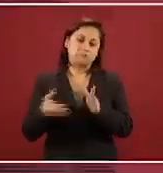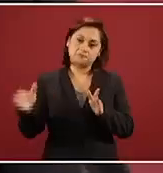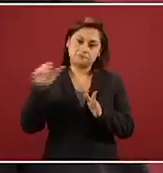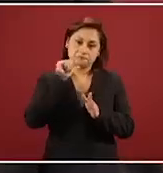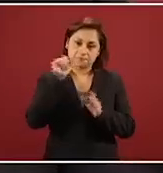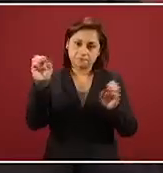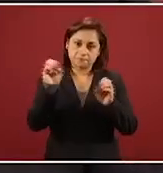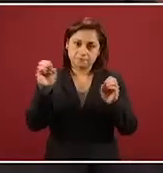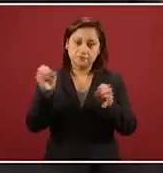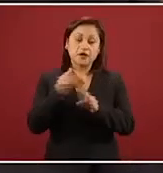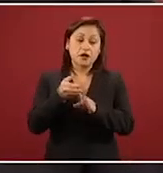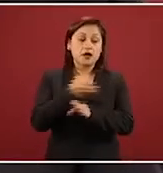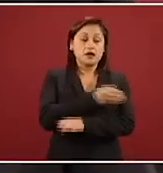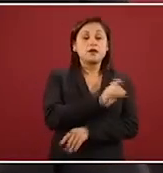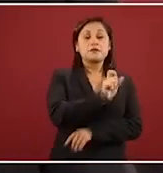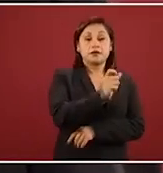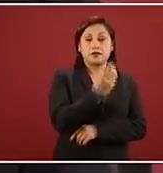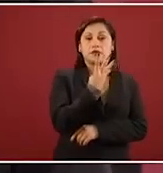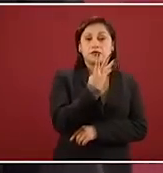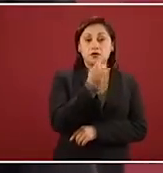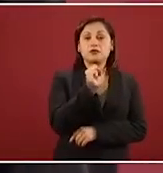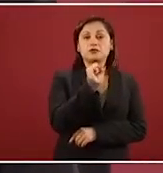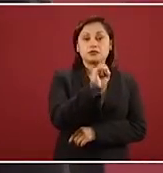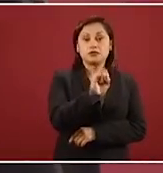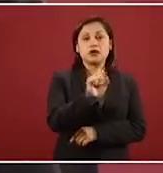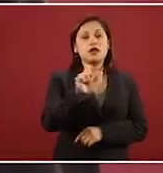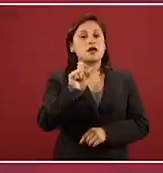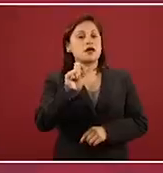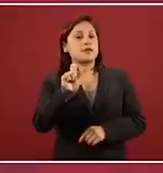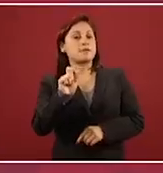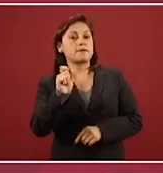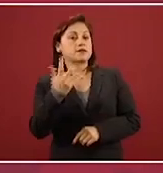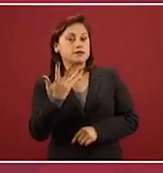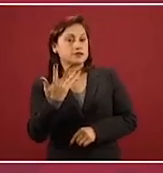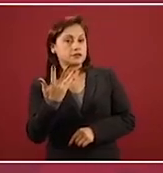El 24 sí vamos a estar, el 25 no.